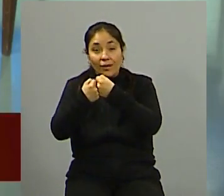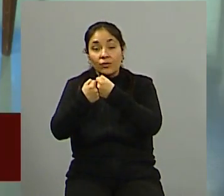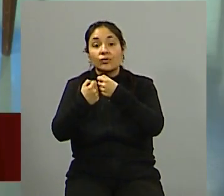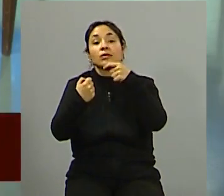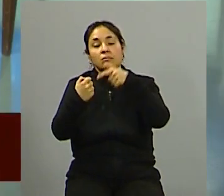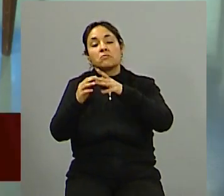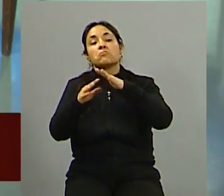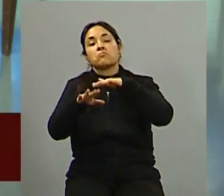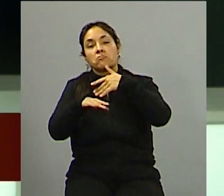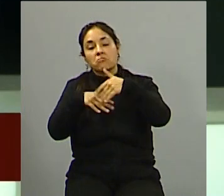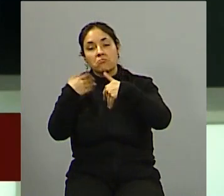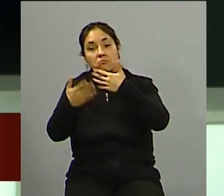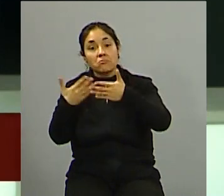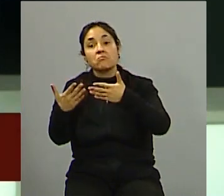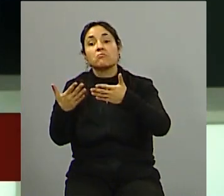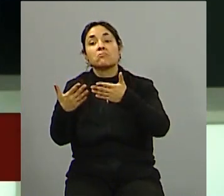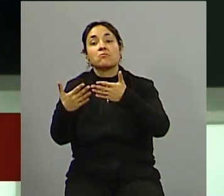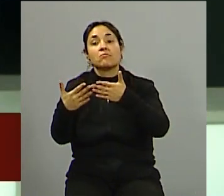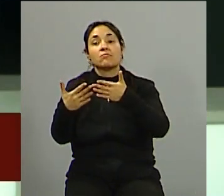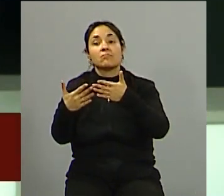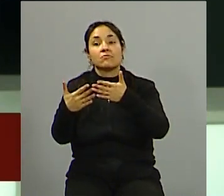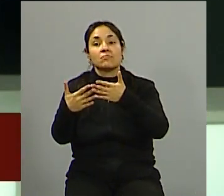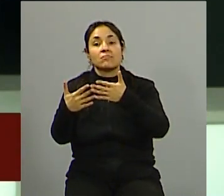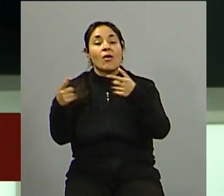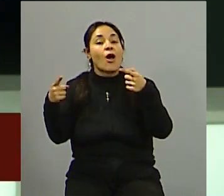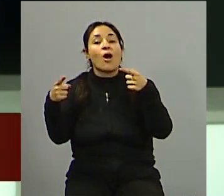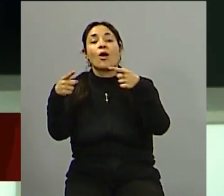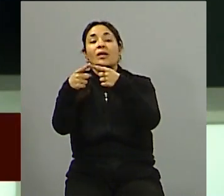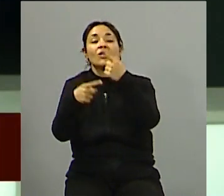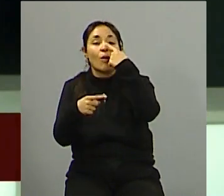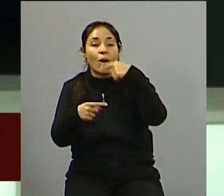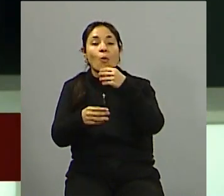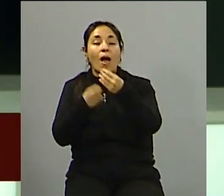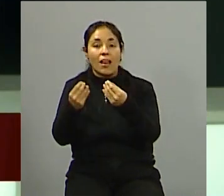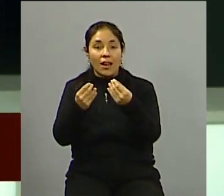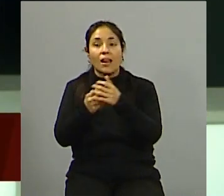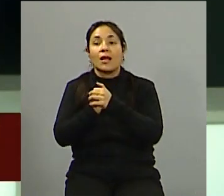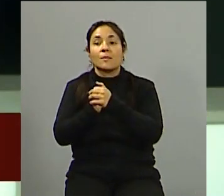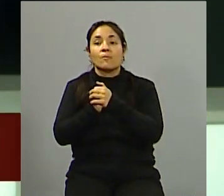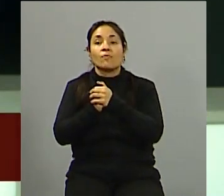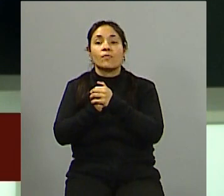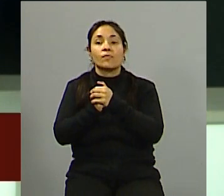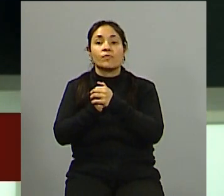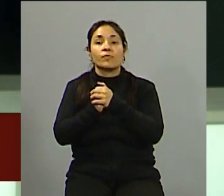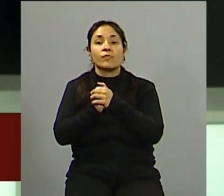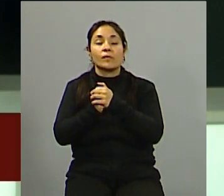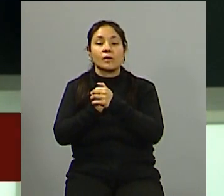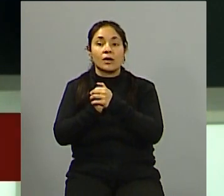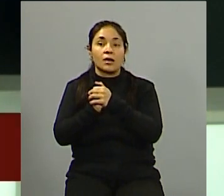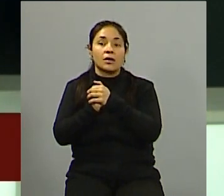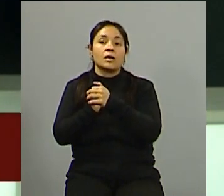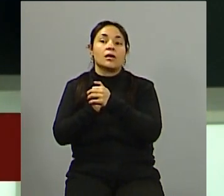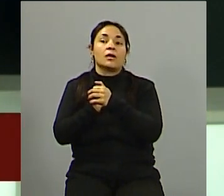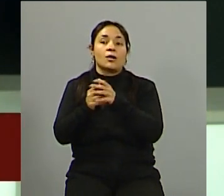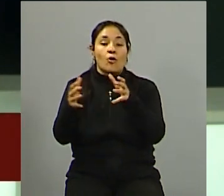se traduce como, en el espíritu de la cuestión, se traduce como que después eso va a permitir que el Ejecutivo, que